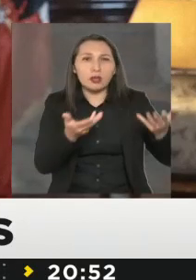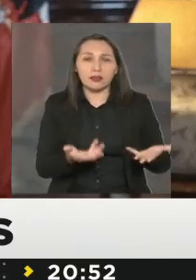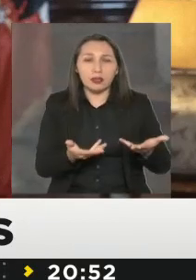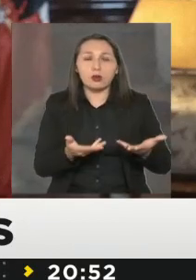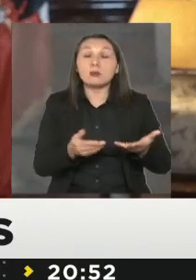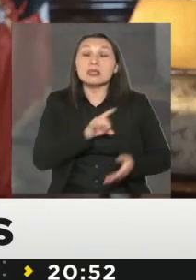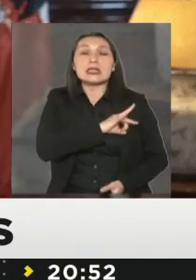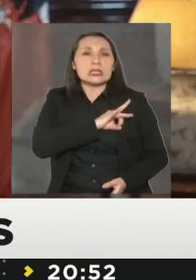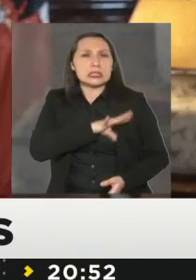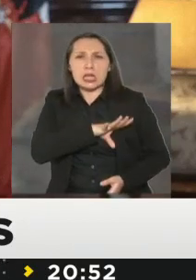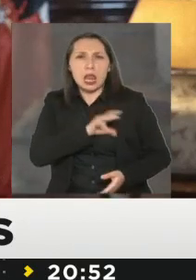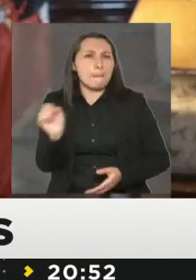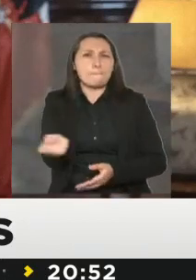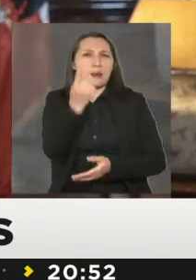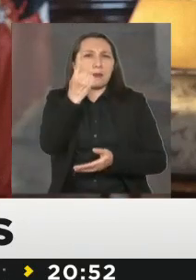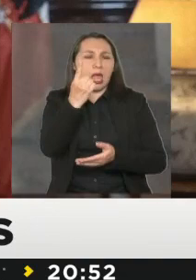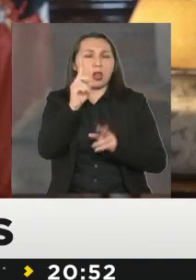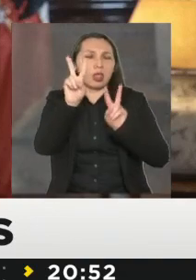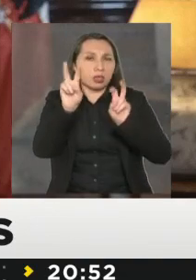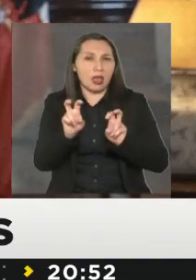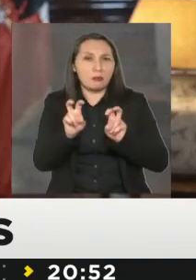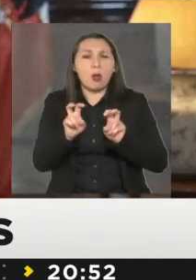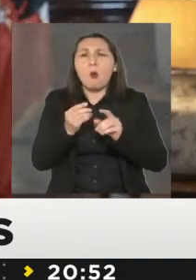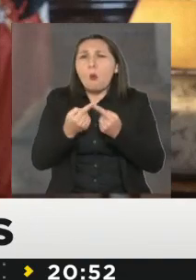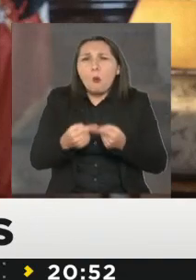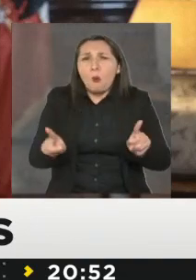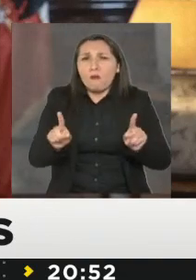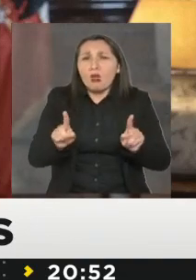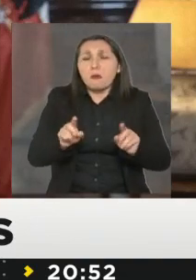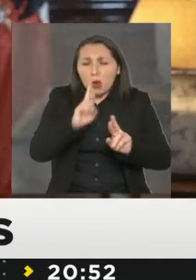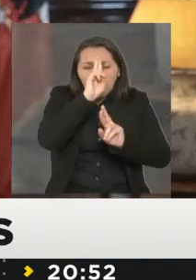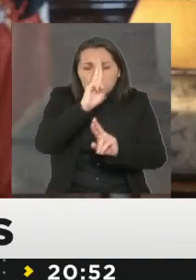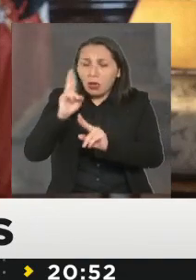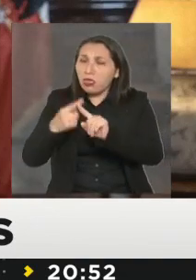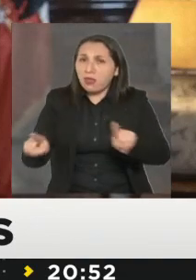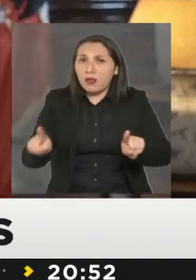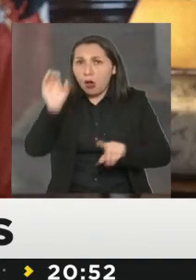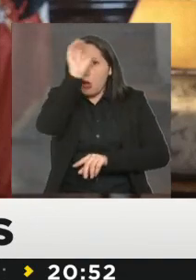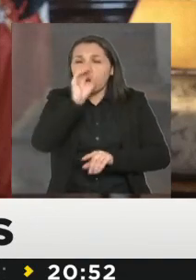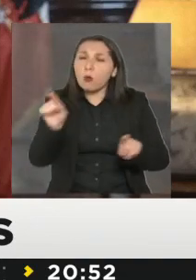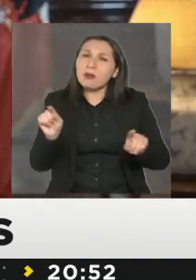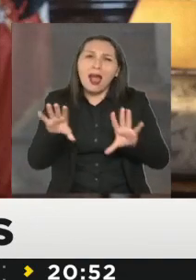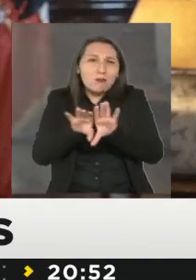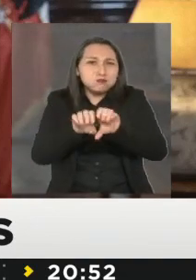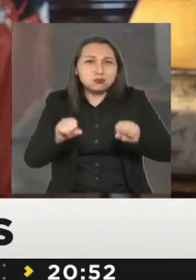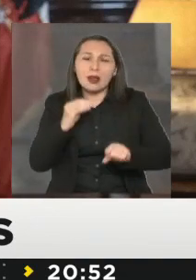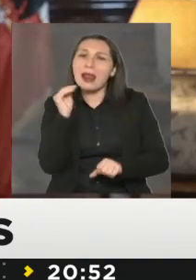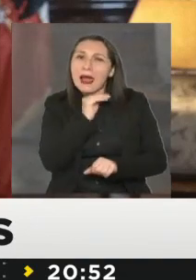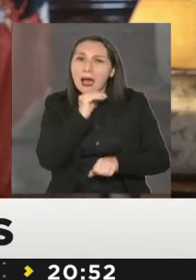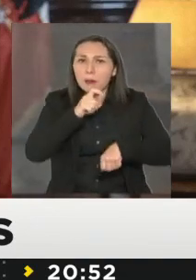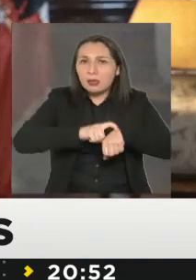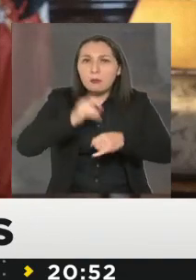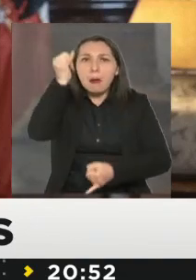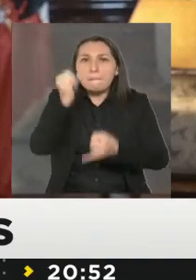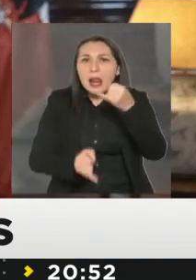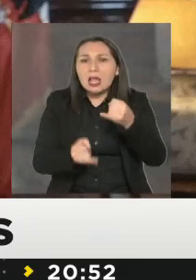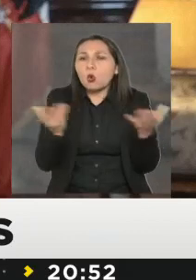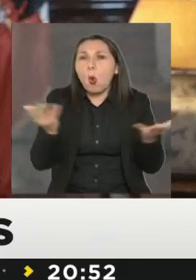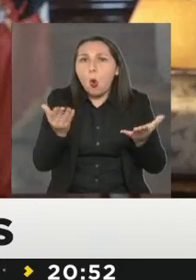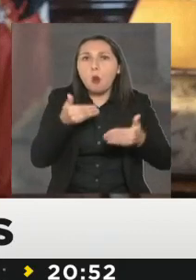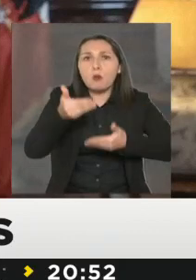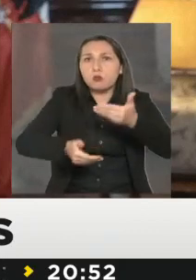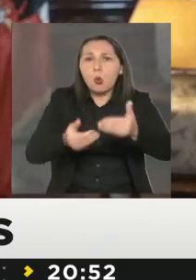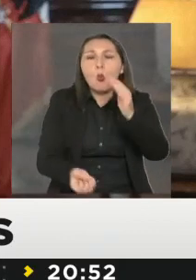a chile por delante de cualquier legítima diferencia y acordar a la brevedad los platos y bordes